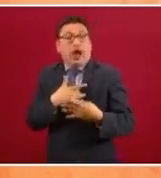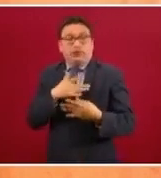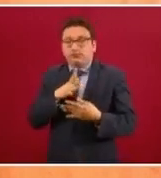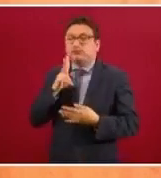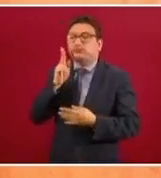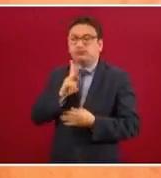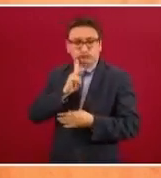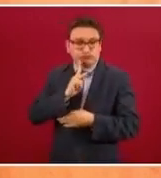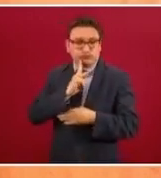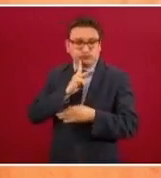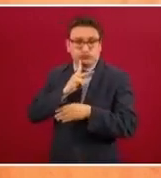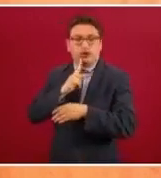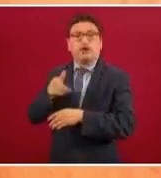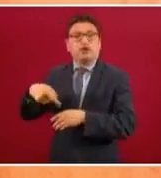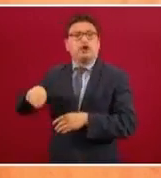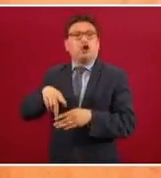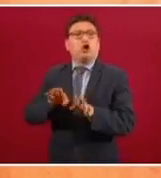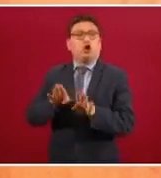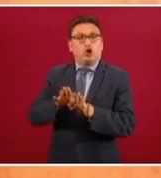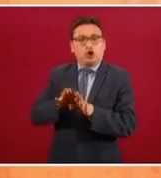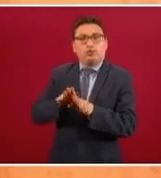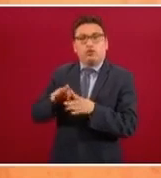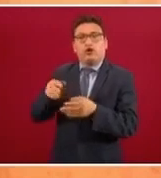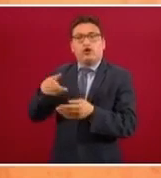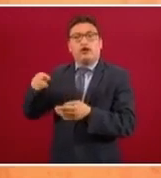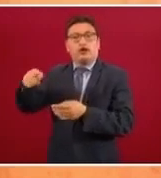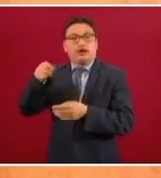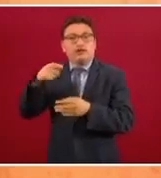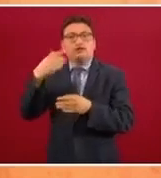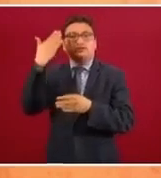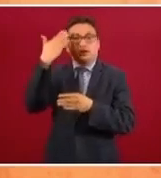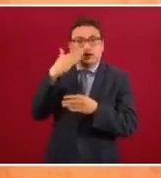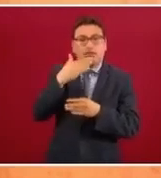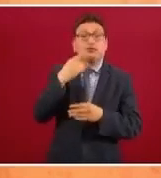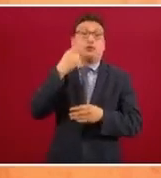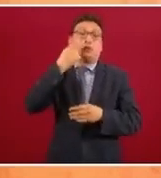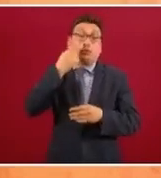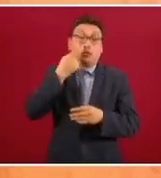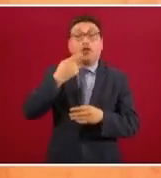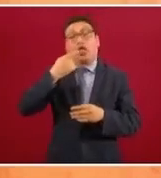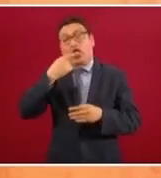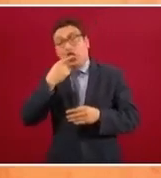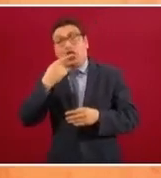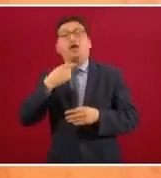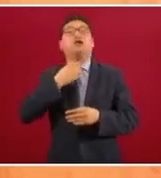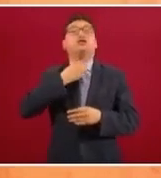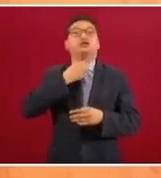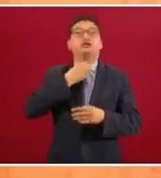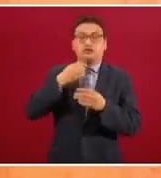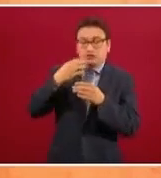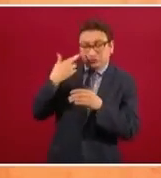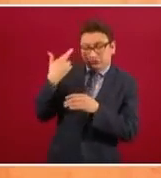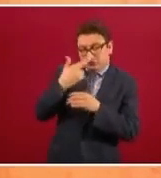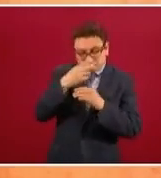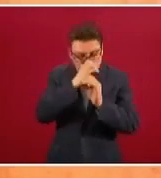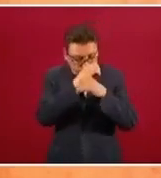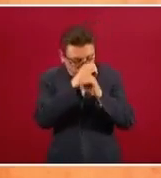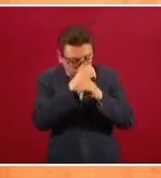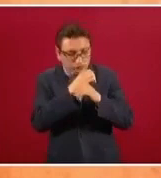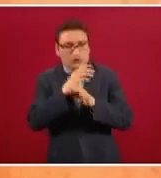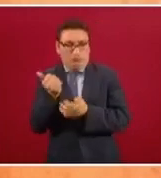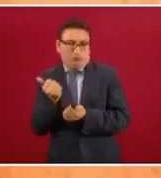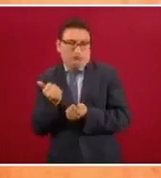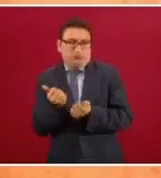laboratorio, utilizando la muestra que se le toma de los líquidos de la nariz y la garganta. La prueba se